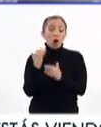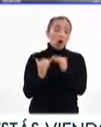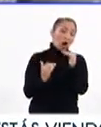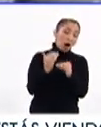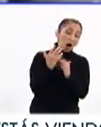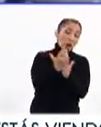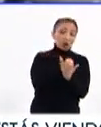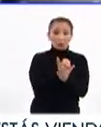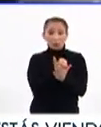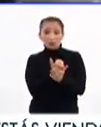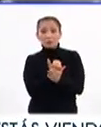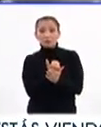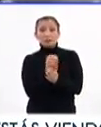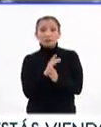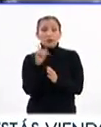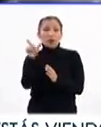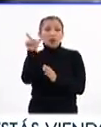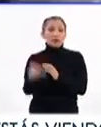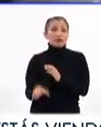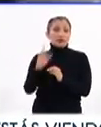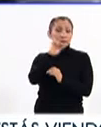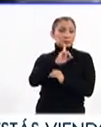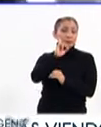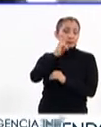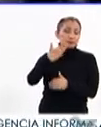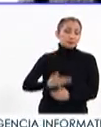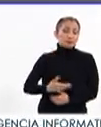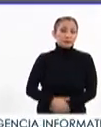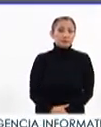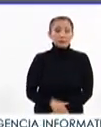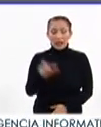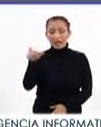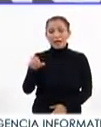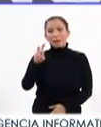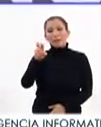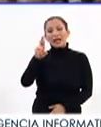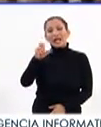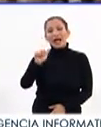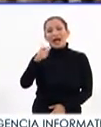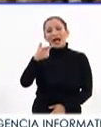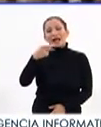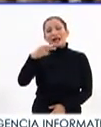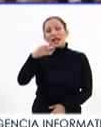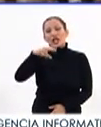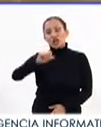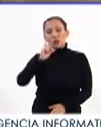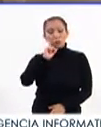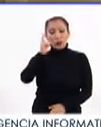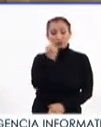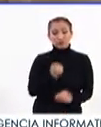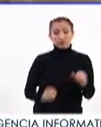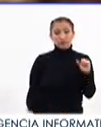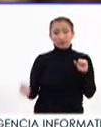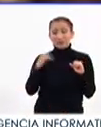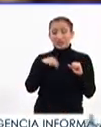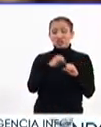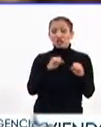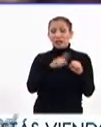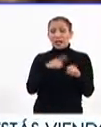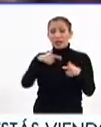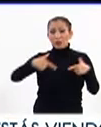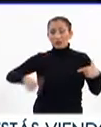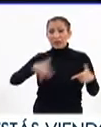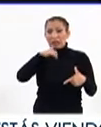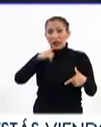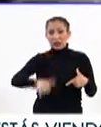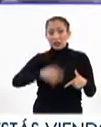dei vantaggi per il fatto di essere donna. Ella es Vera Gueno, reconocida sociolingüista italiana empoderada